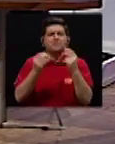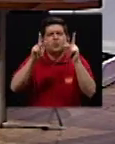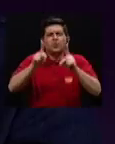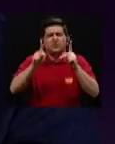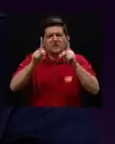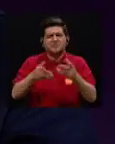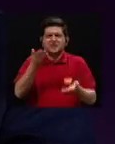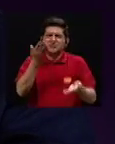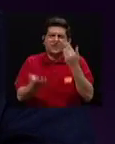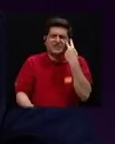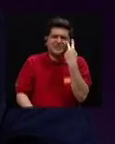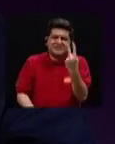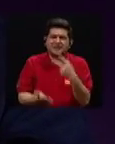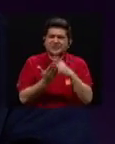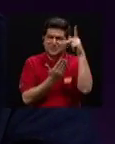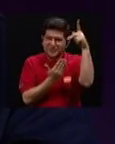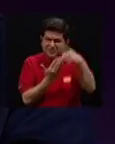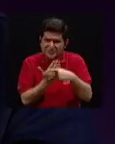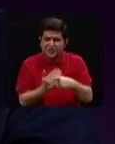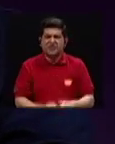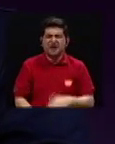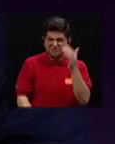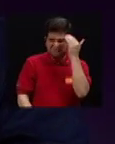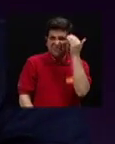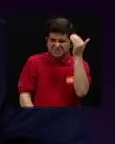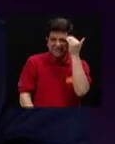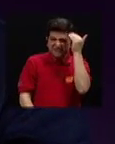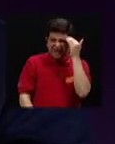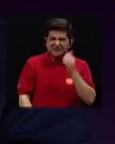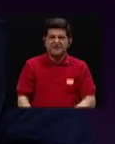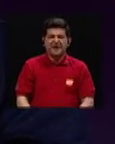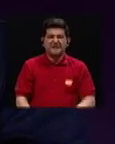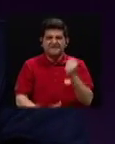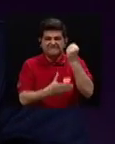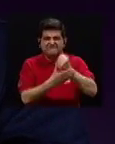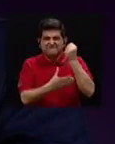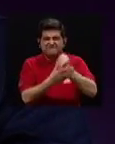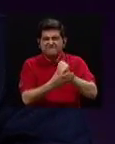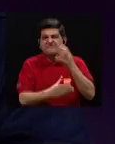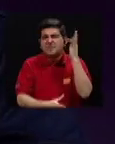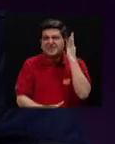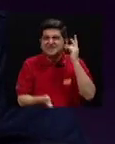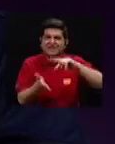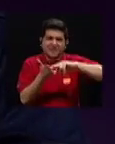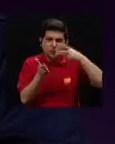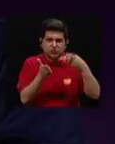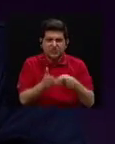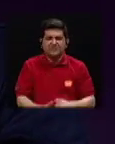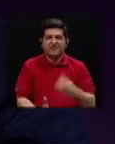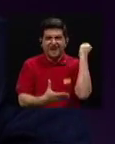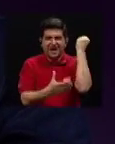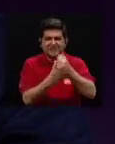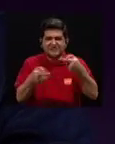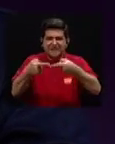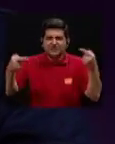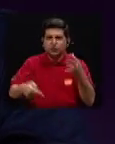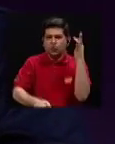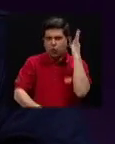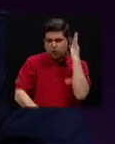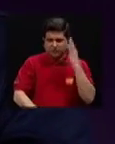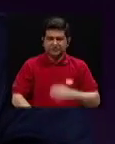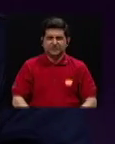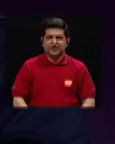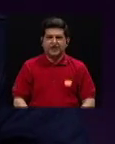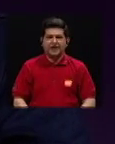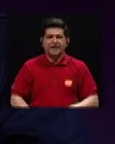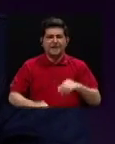estarán viendo sabrán digamos que femicidio feminicidio hacemos referencia a los asesinatos de mujeres Por qué un